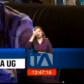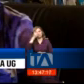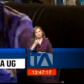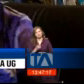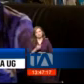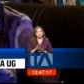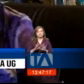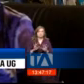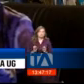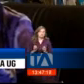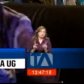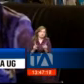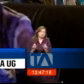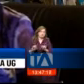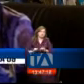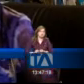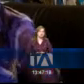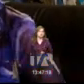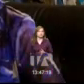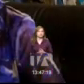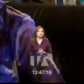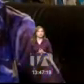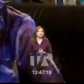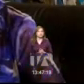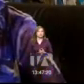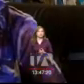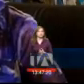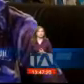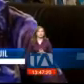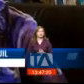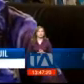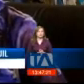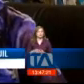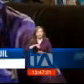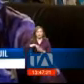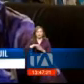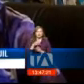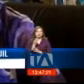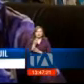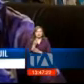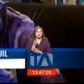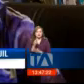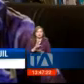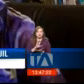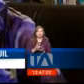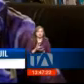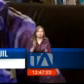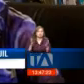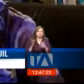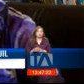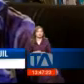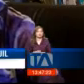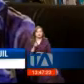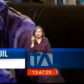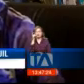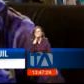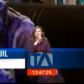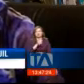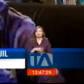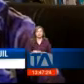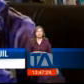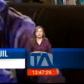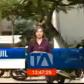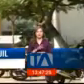haga en la oportunidad en que lo puede hacer. Es decir, si los pocos recursos no llegan, entonces es más difícil la tarea